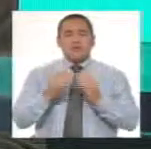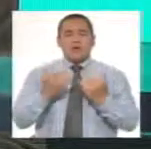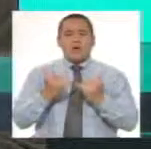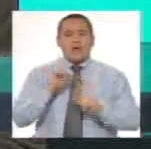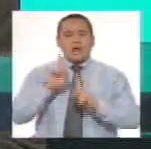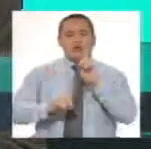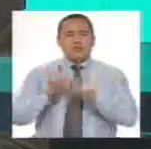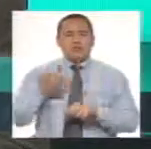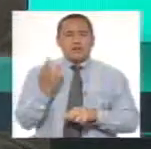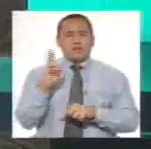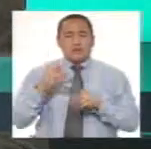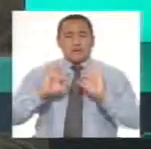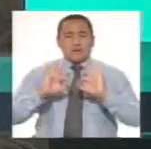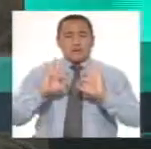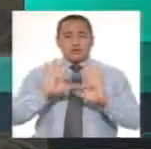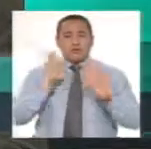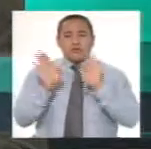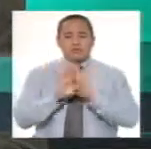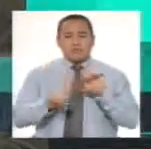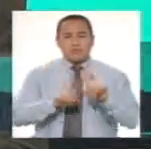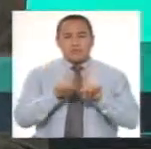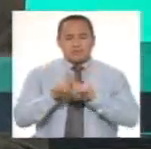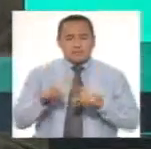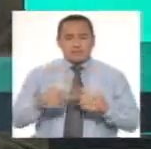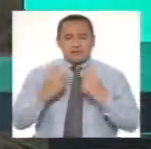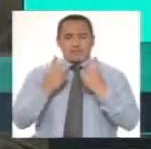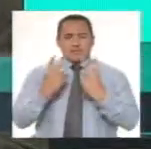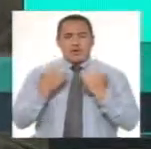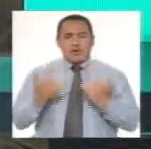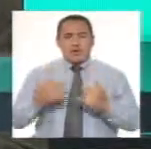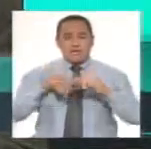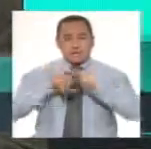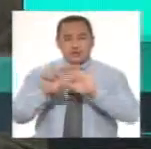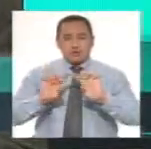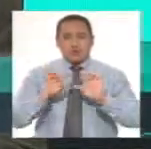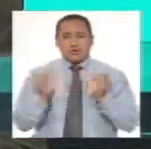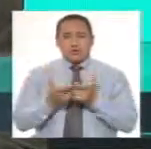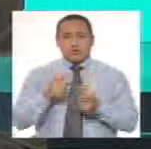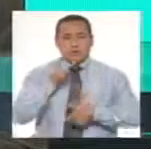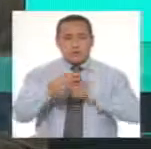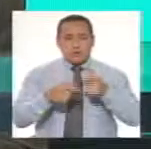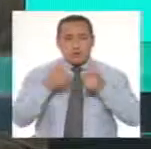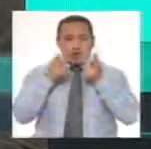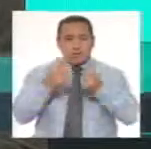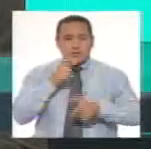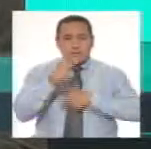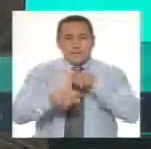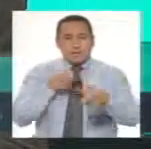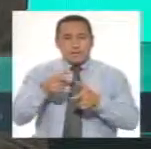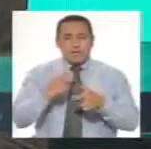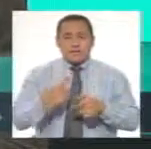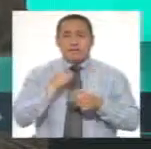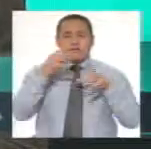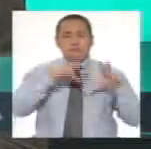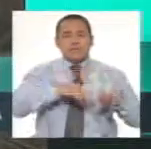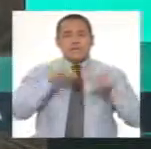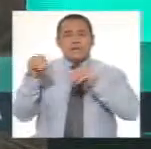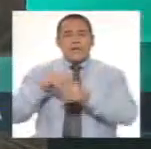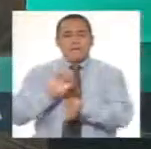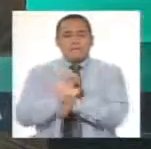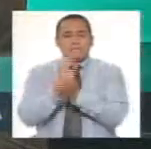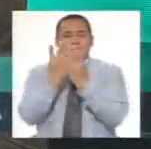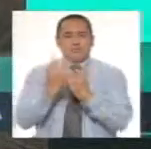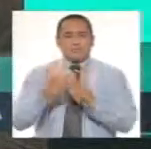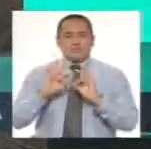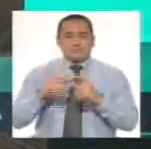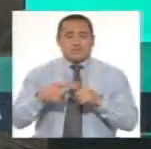aquellos delincuentes peligrosos, y eso también se ha dado cuenta en el Consejo de Seguridad Ciudadana por parte del INPE, es el traslado a cárceles de mayor